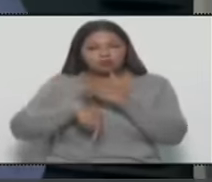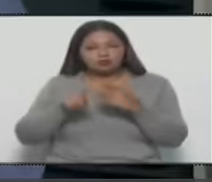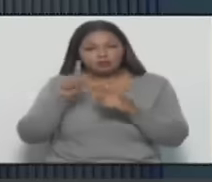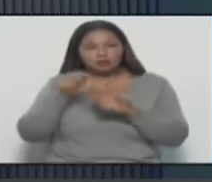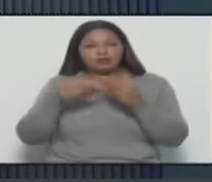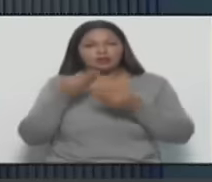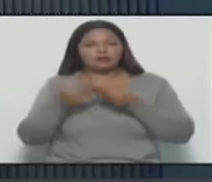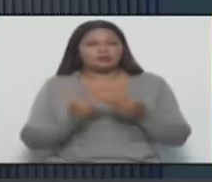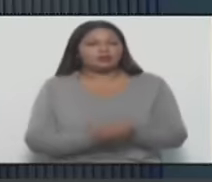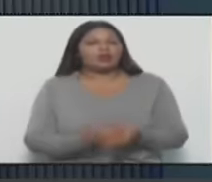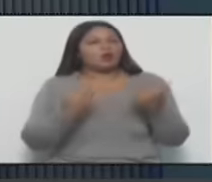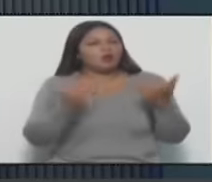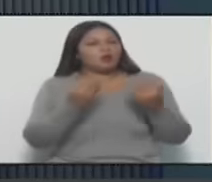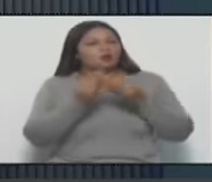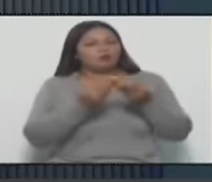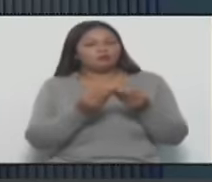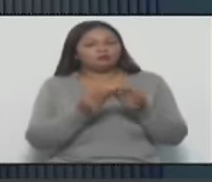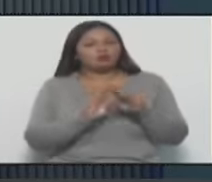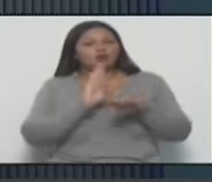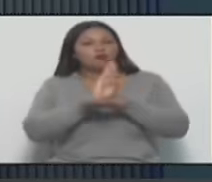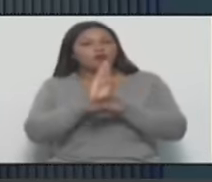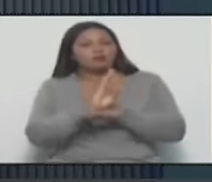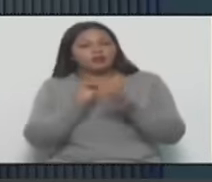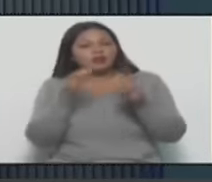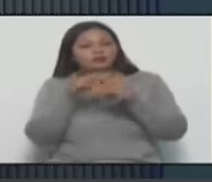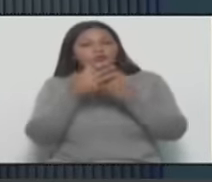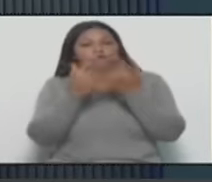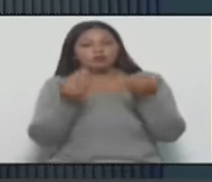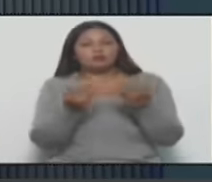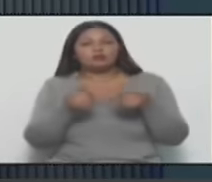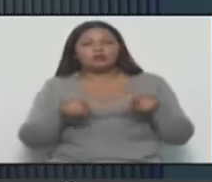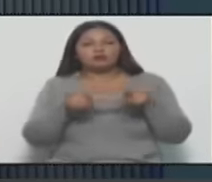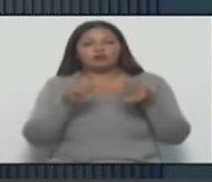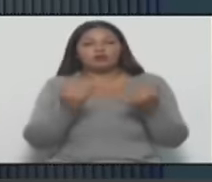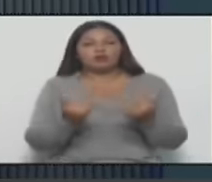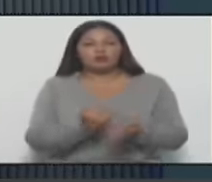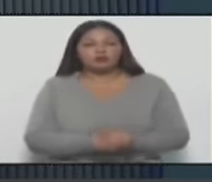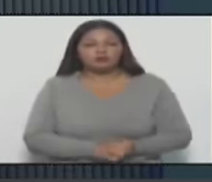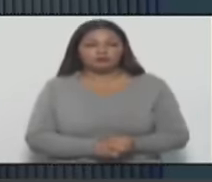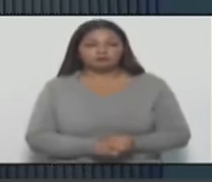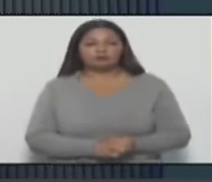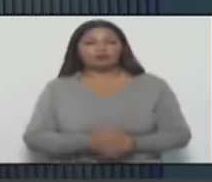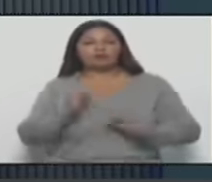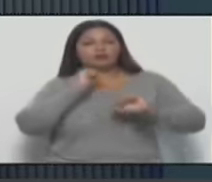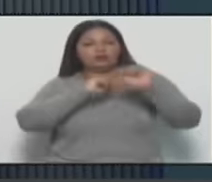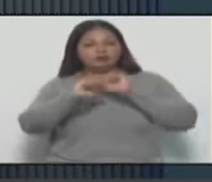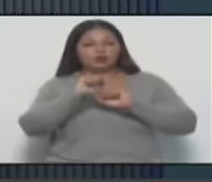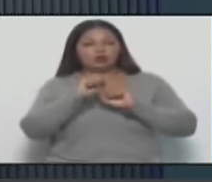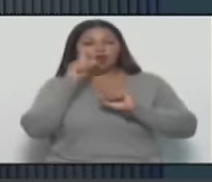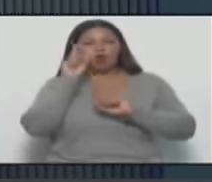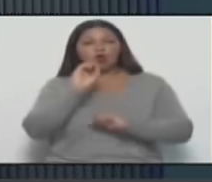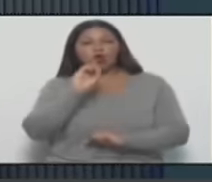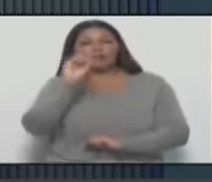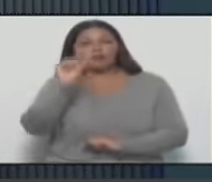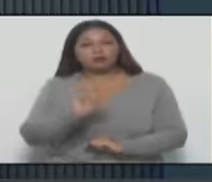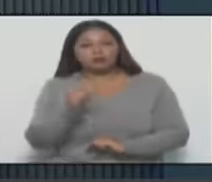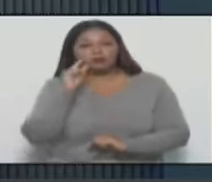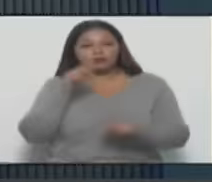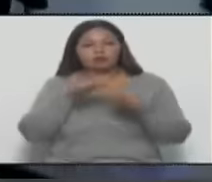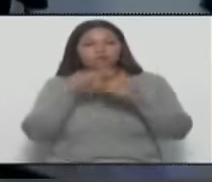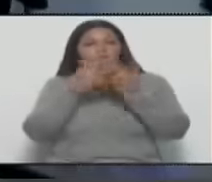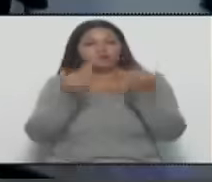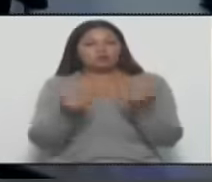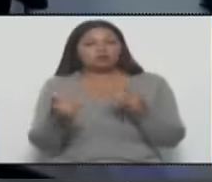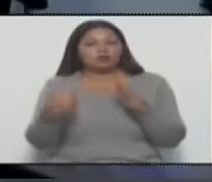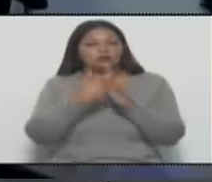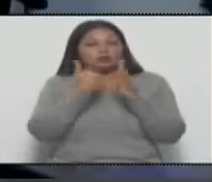Ahora, ¿y cómo se blindan estas plataformas para evitar o disminuir ese tipo de ataques?